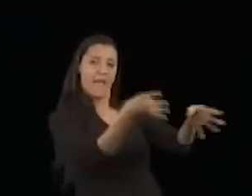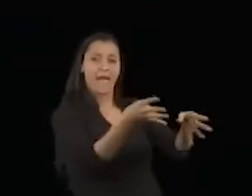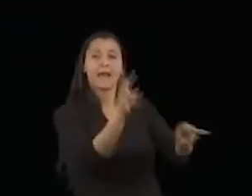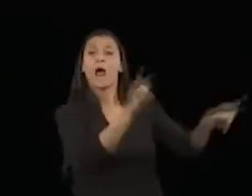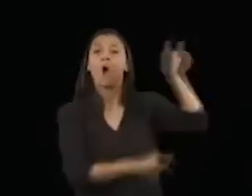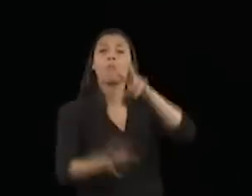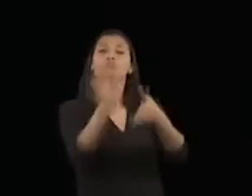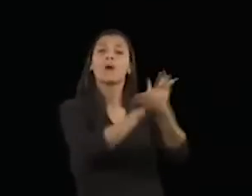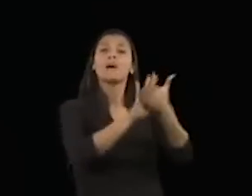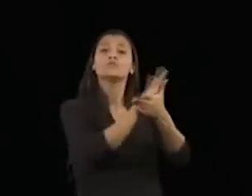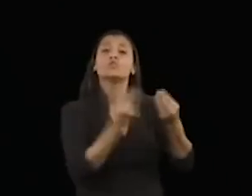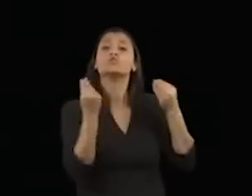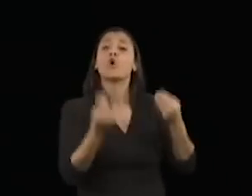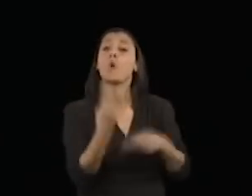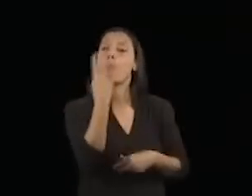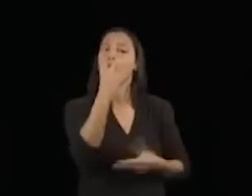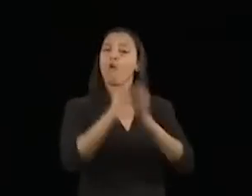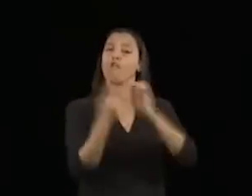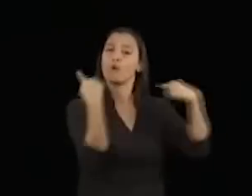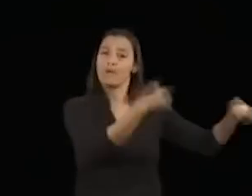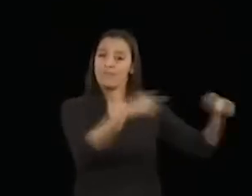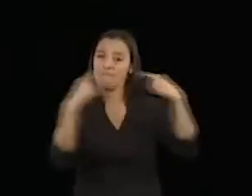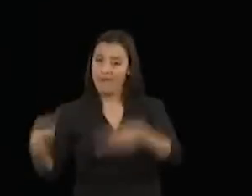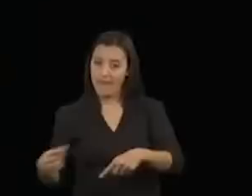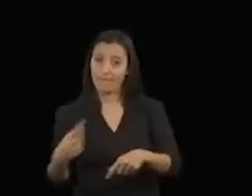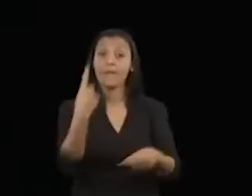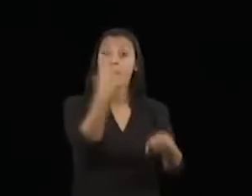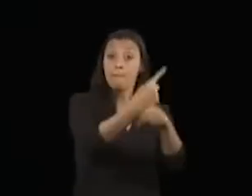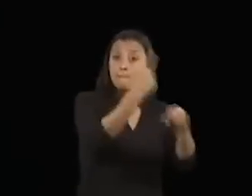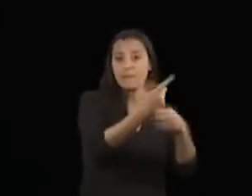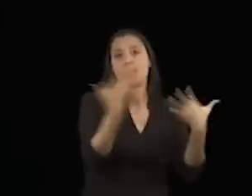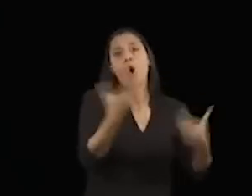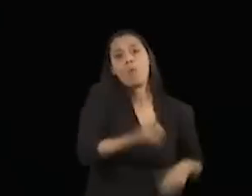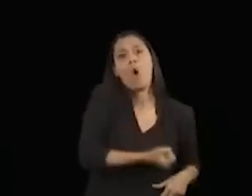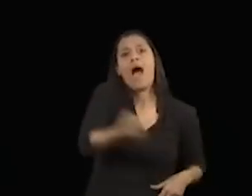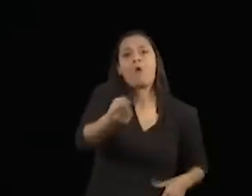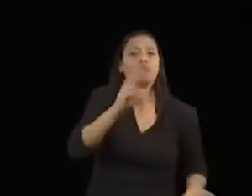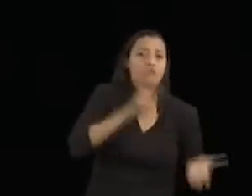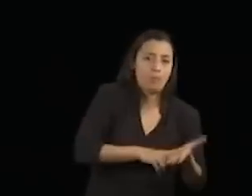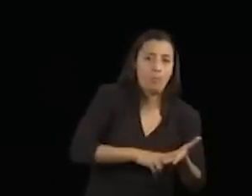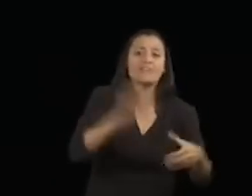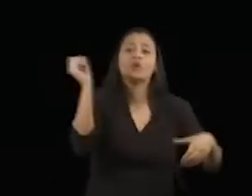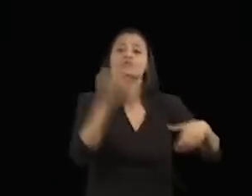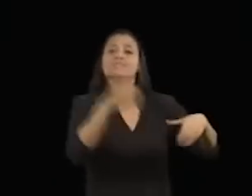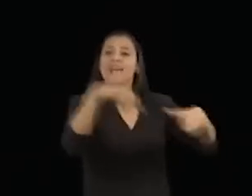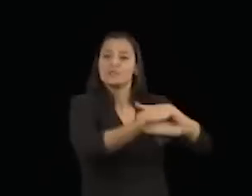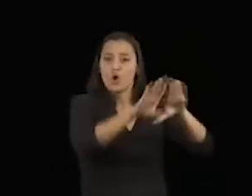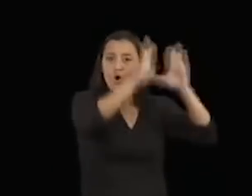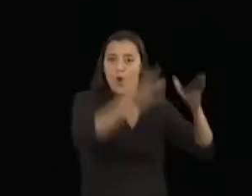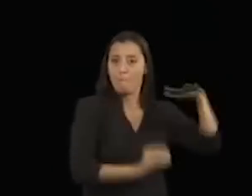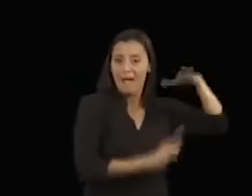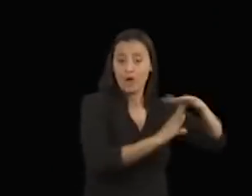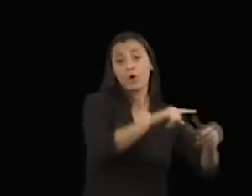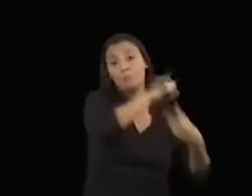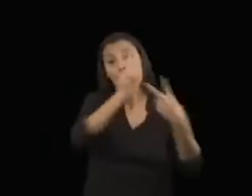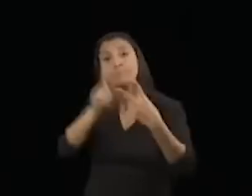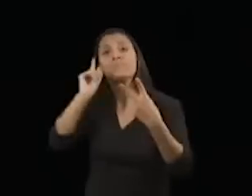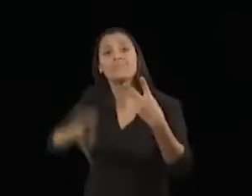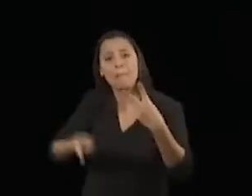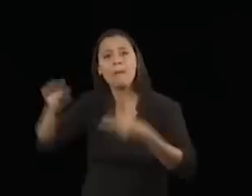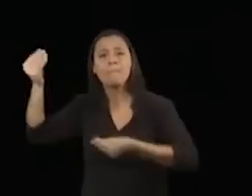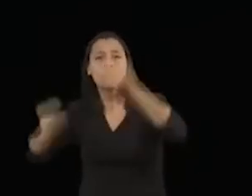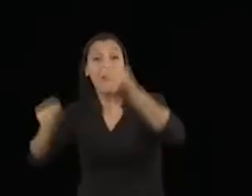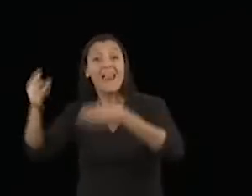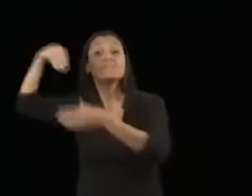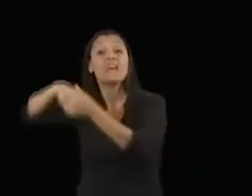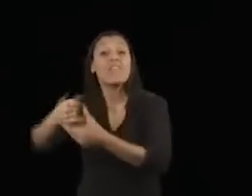desde 2 lados. Obviamente, con un ajuste fiscal en el Tesoro y atacando la hoja de balance del